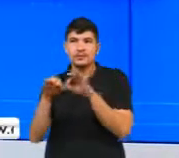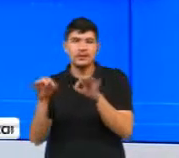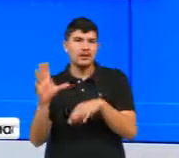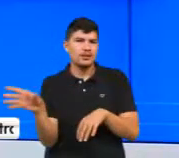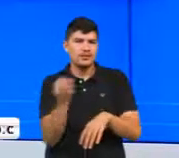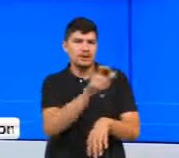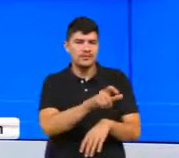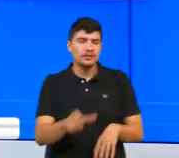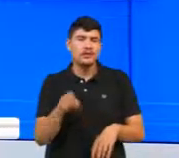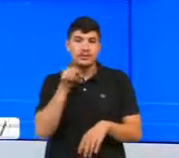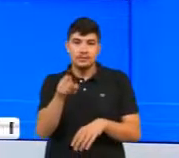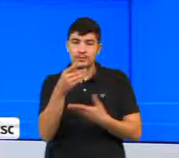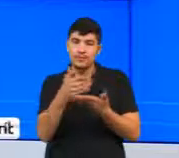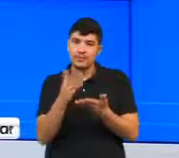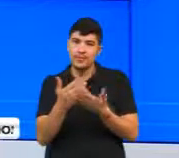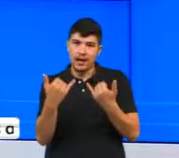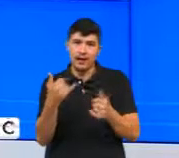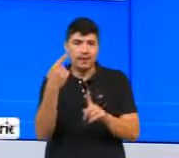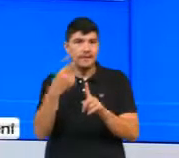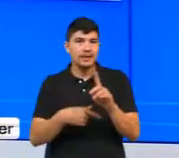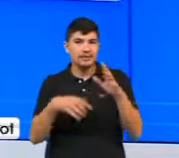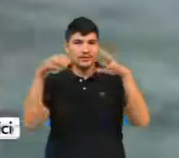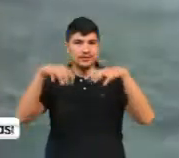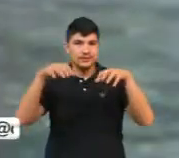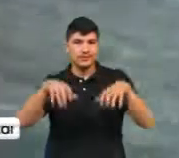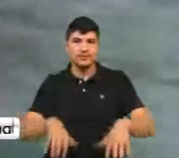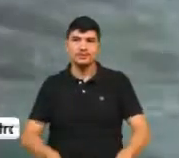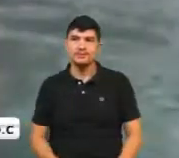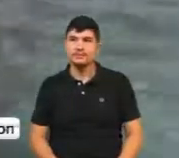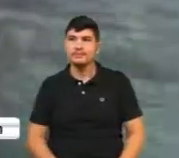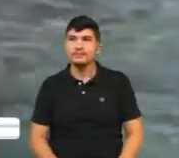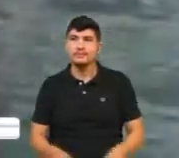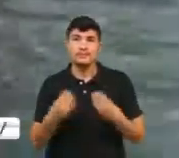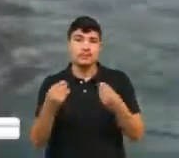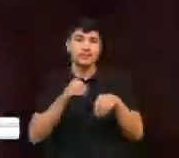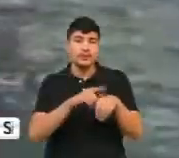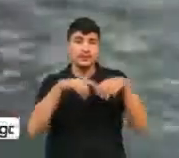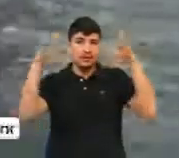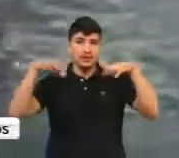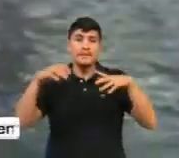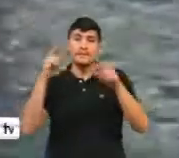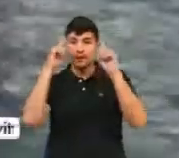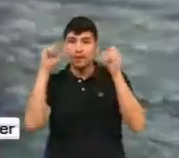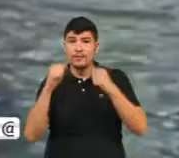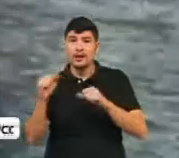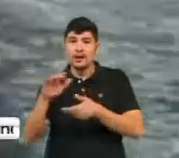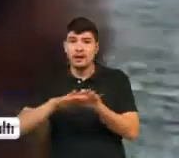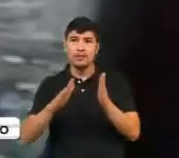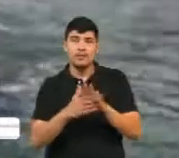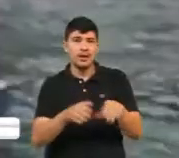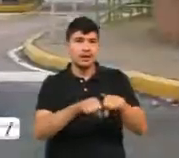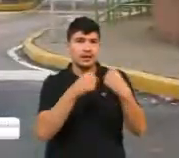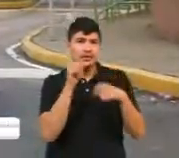personas que van a consumir en este mes de lluvias con la llegada de las lluvias una de las mayores preocupaciones es el daño